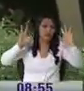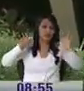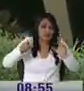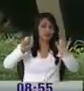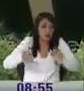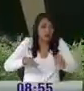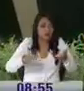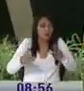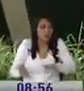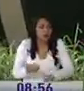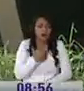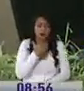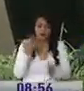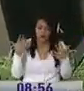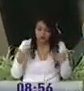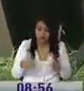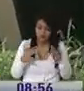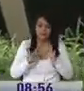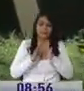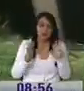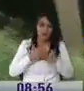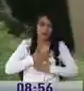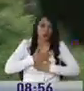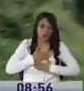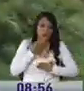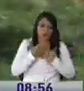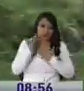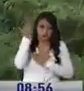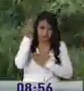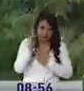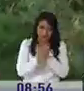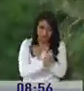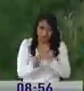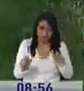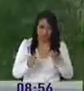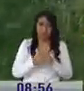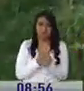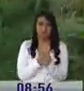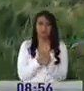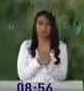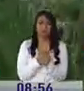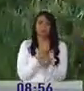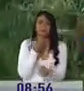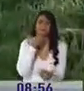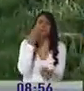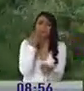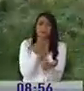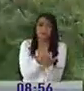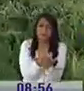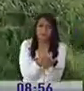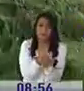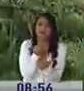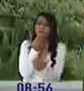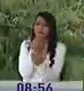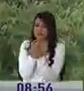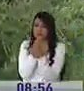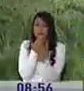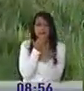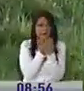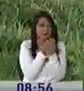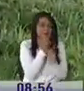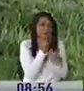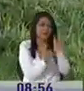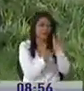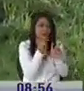ellos bien los un agradecimiento tan grande para los moradores para los vecinos muy